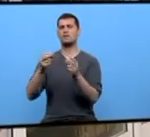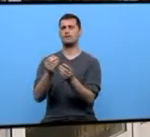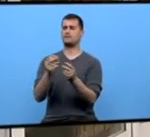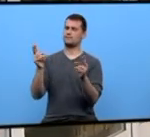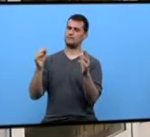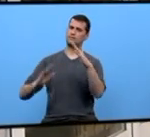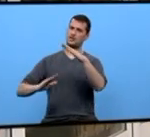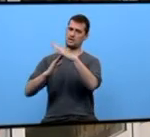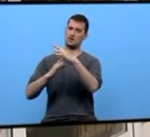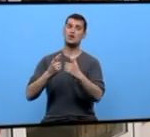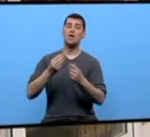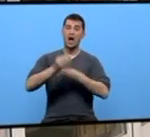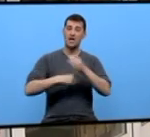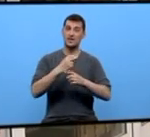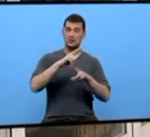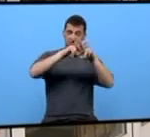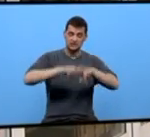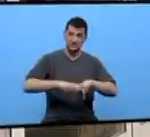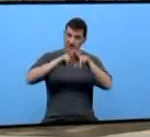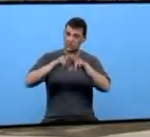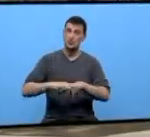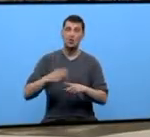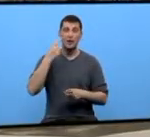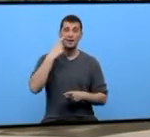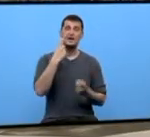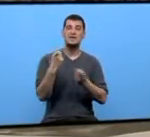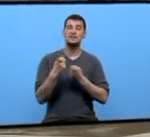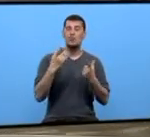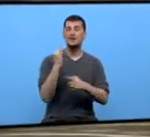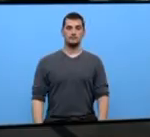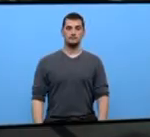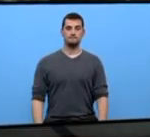educativo serio das necesidades de rede de centros en Lugo.